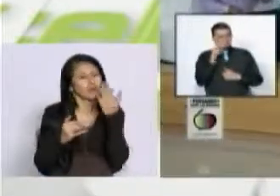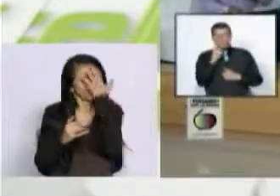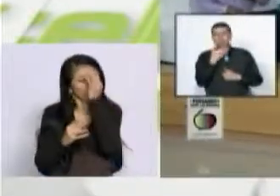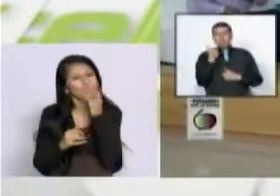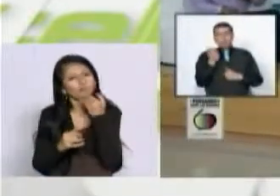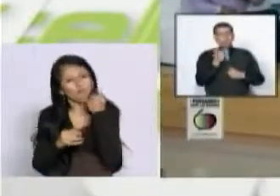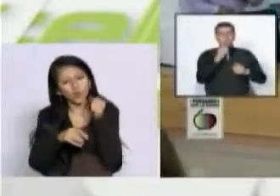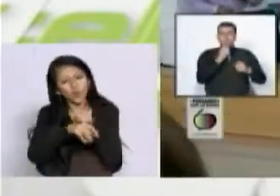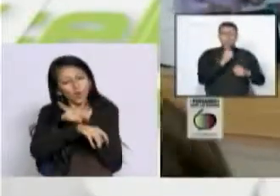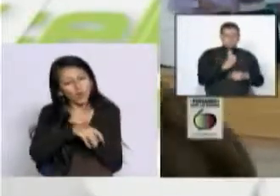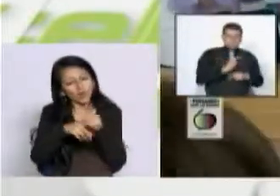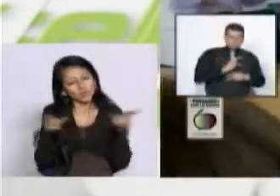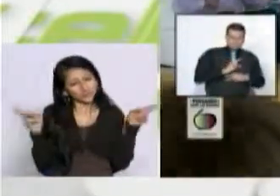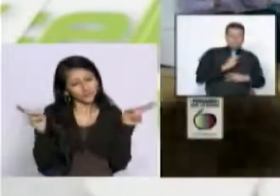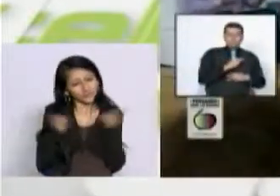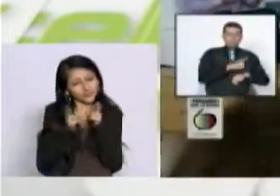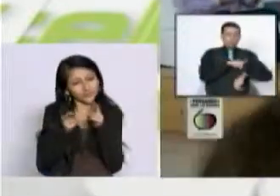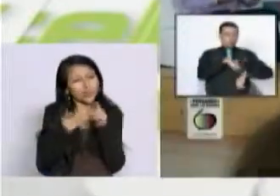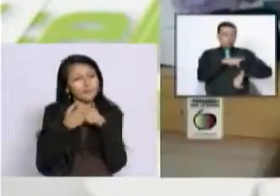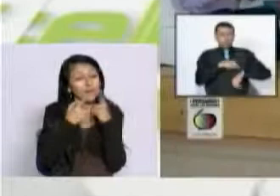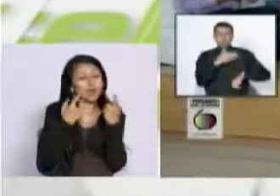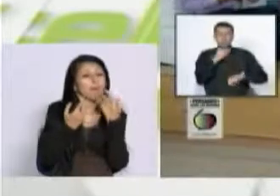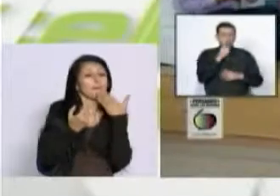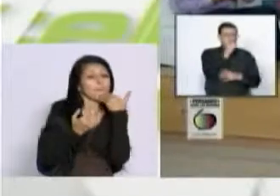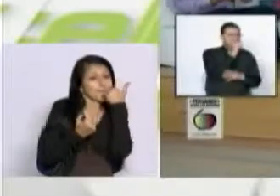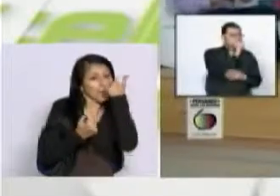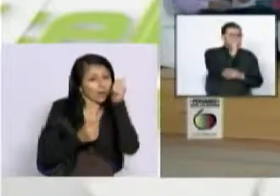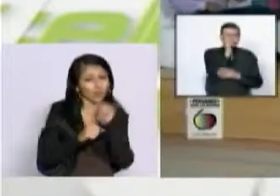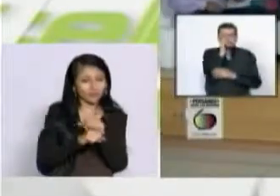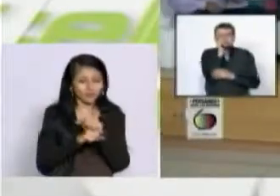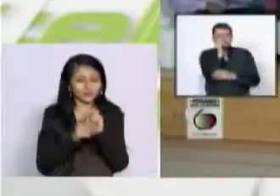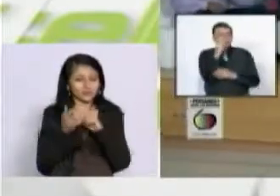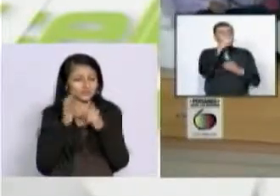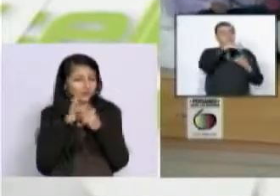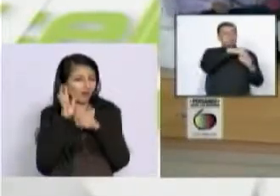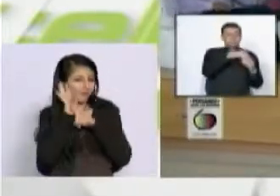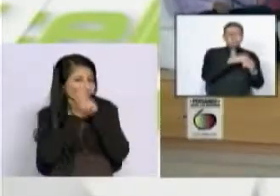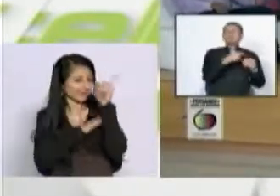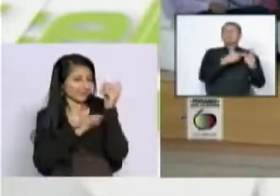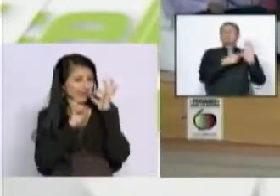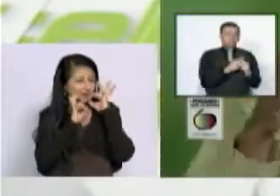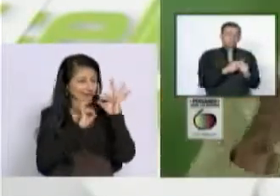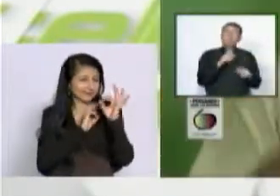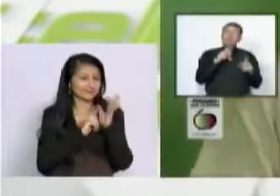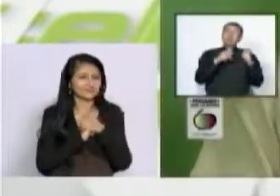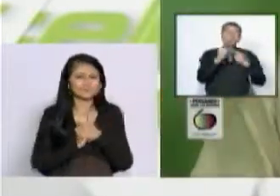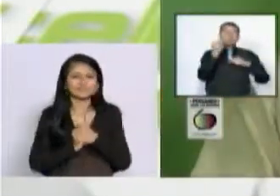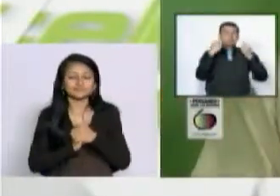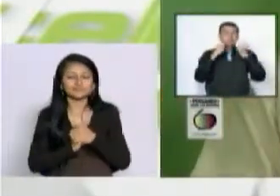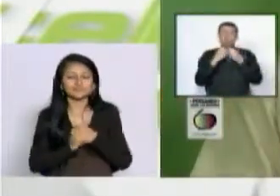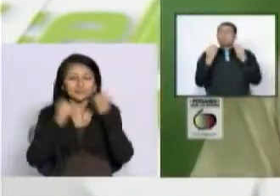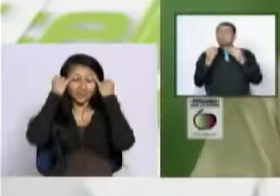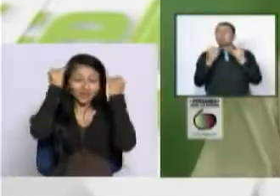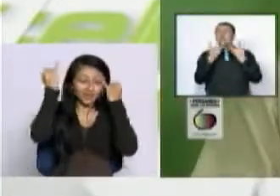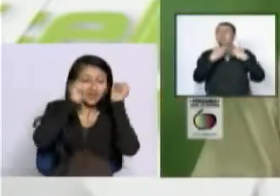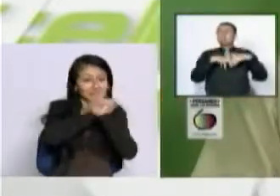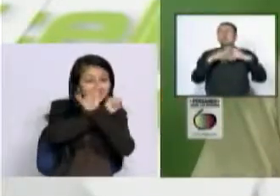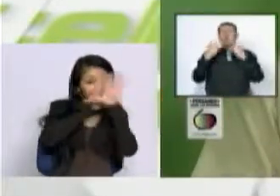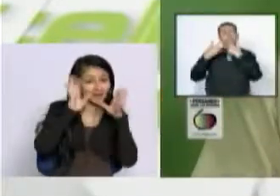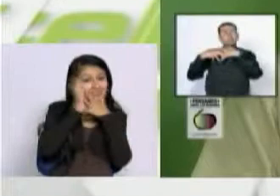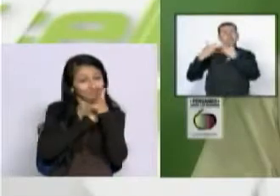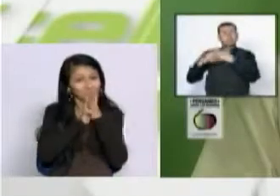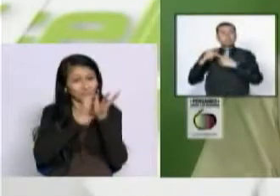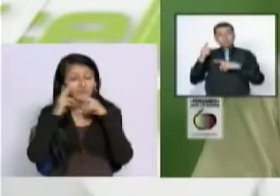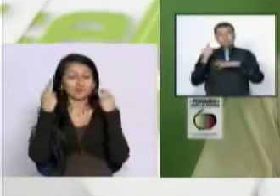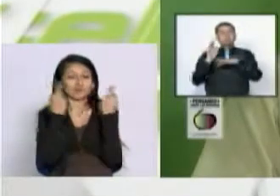horas propias con un mayor nivel y en eso incluir la posibilidad de producir ficción. Las ideas claras que salen de este